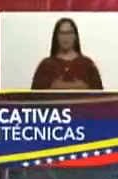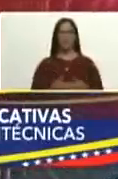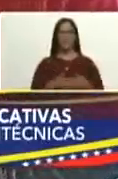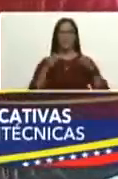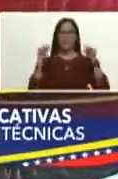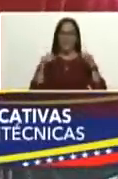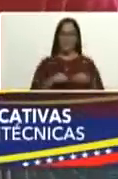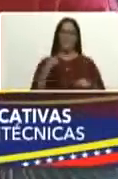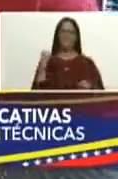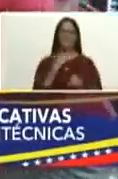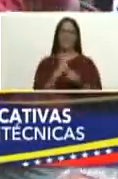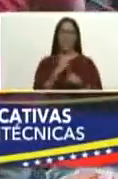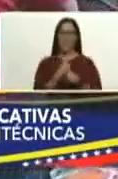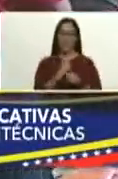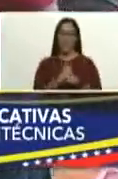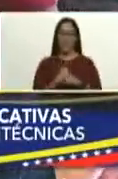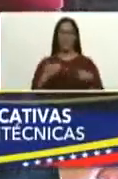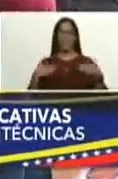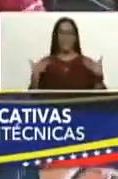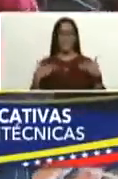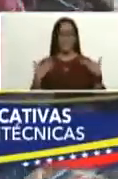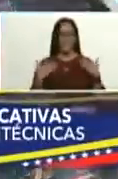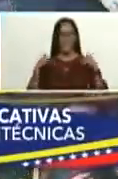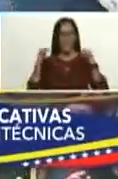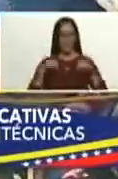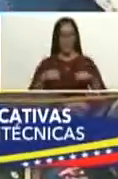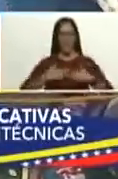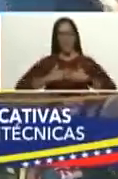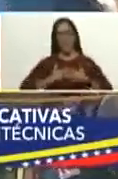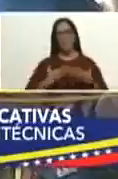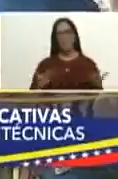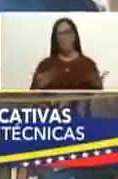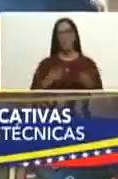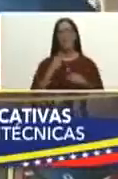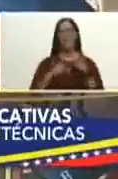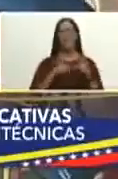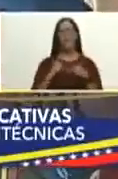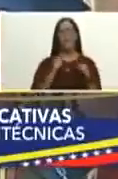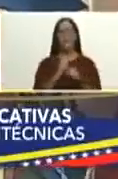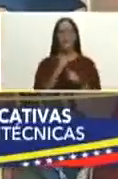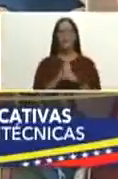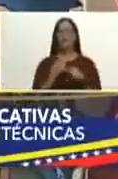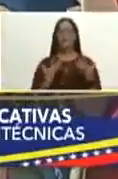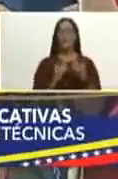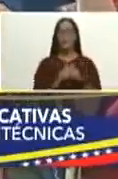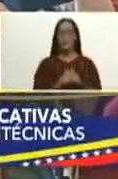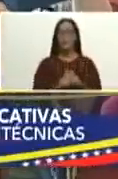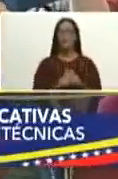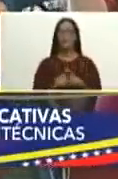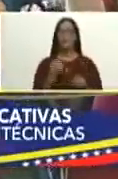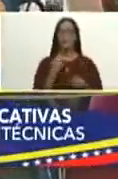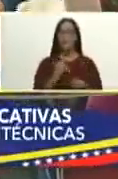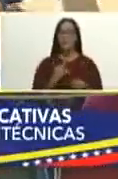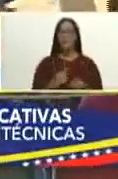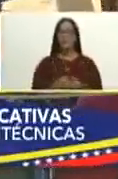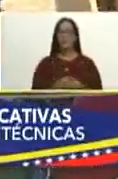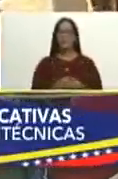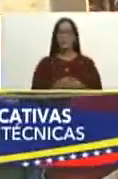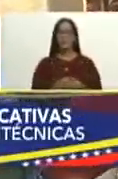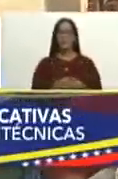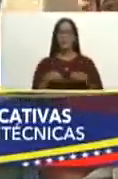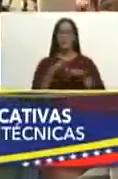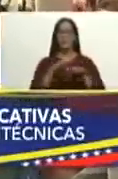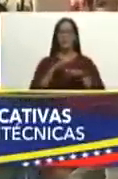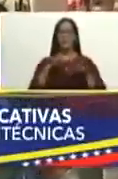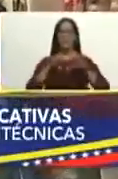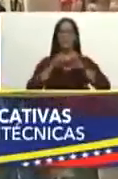trabajo, esta alegría que hoy compartimos es el producto del trabajo conjunto, como le decía, entre nuestro Ministerio de